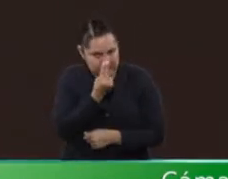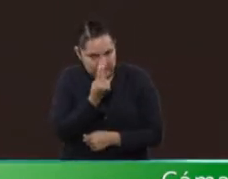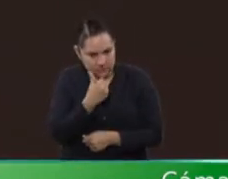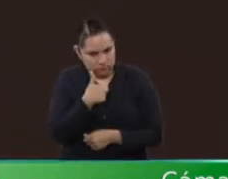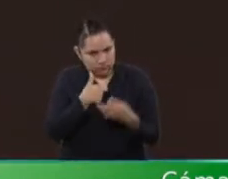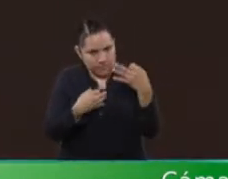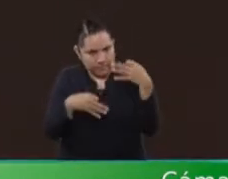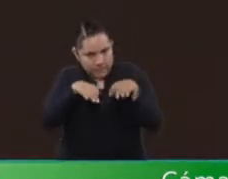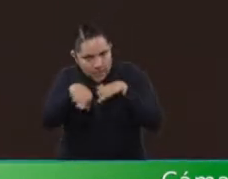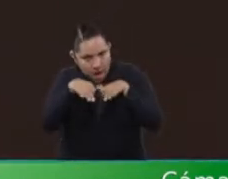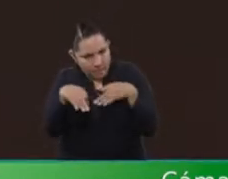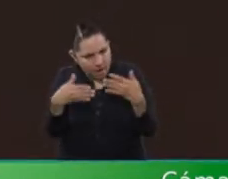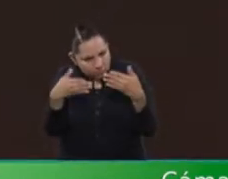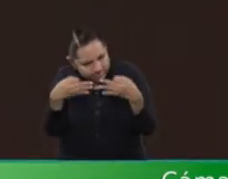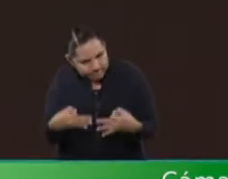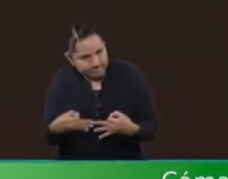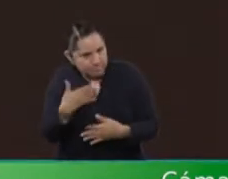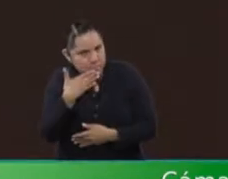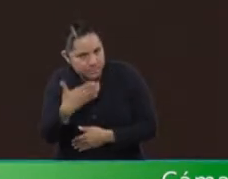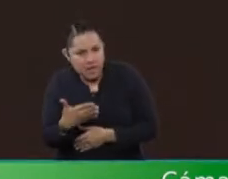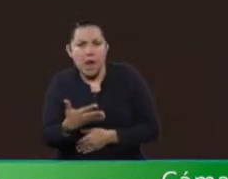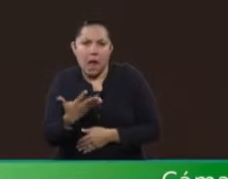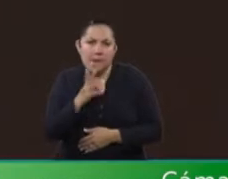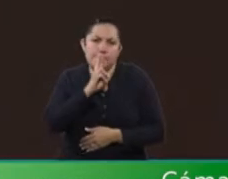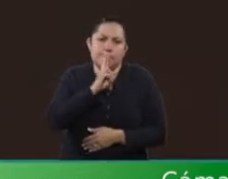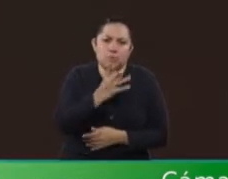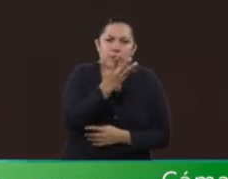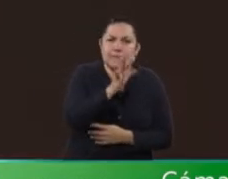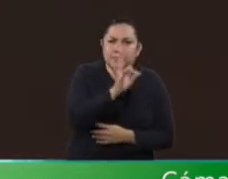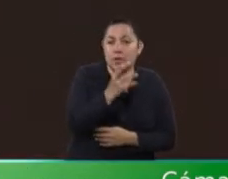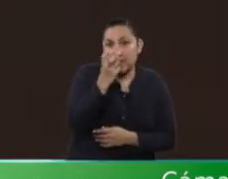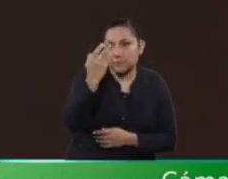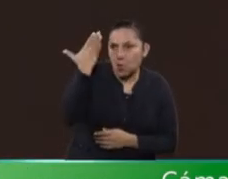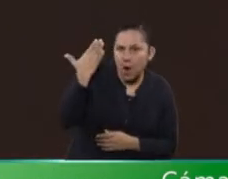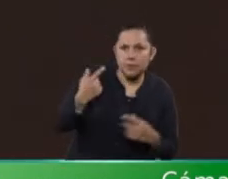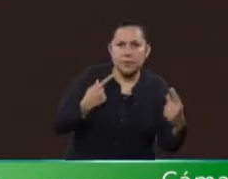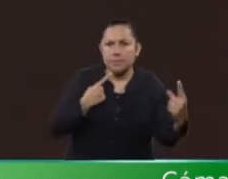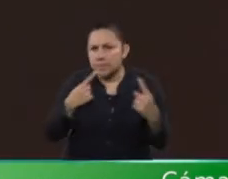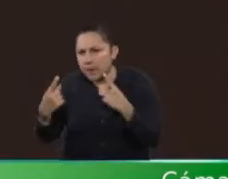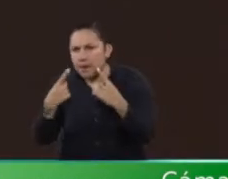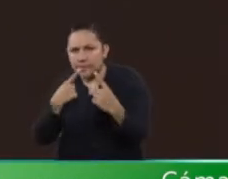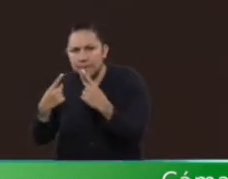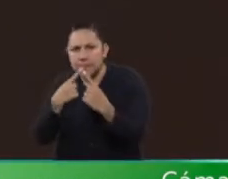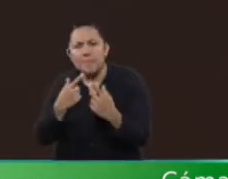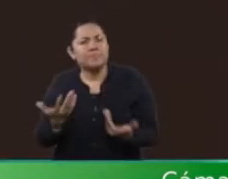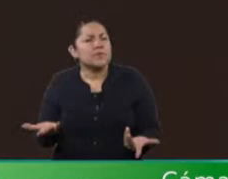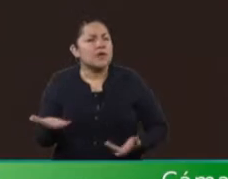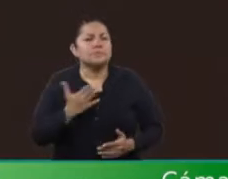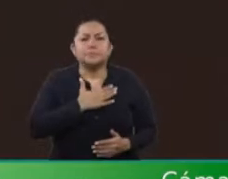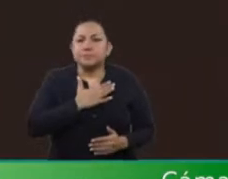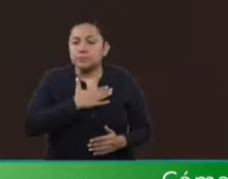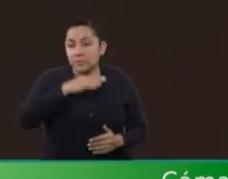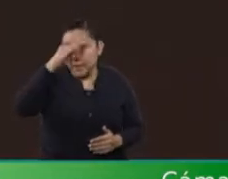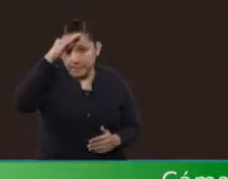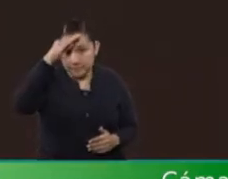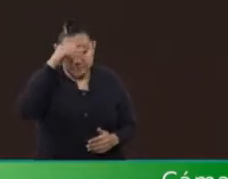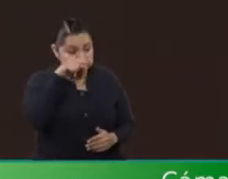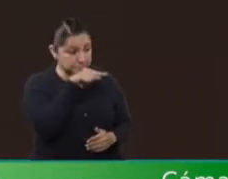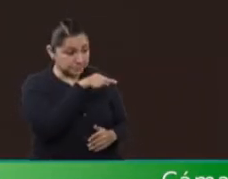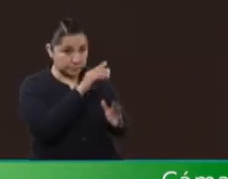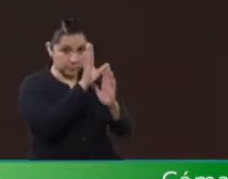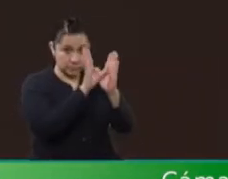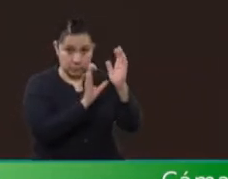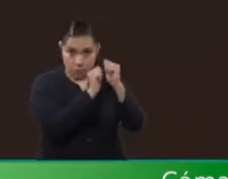que, es decir, que esta reforma constitucional no nos deje como bien en